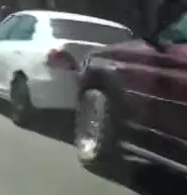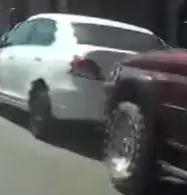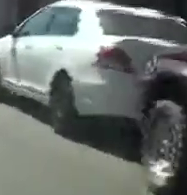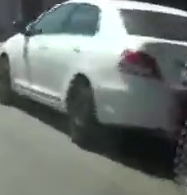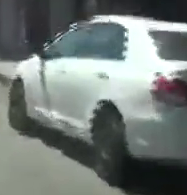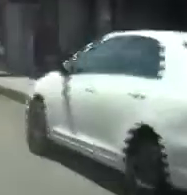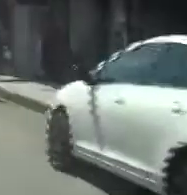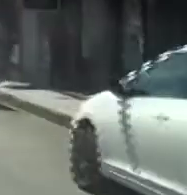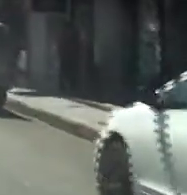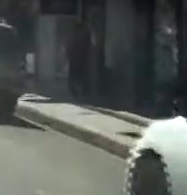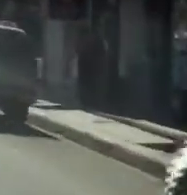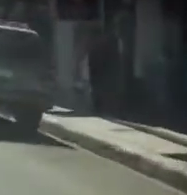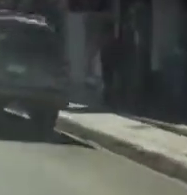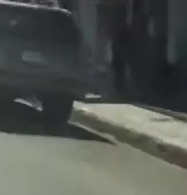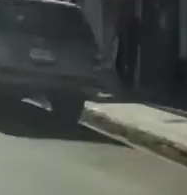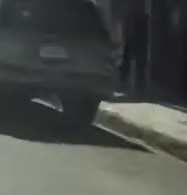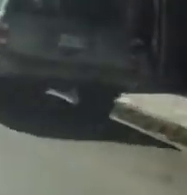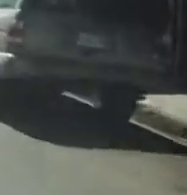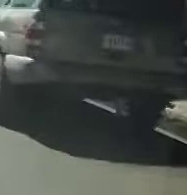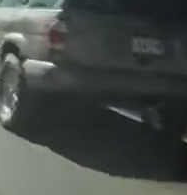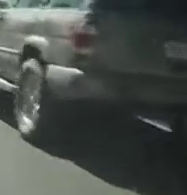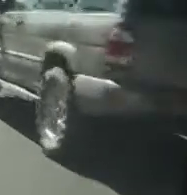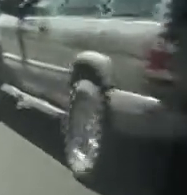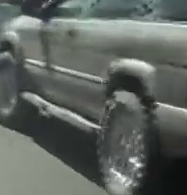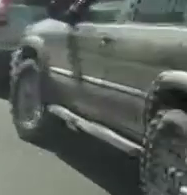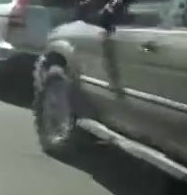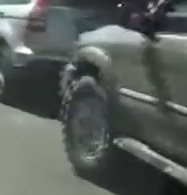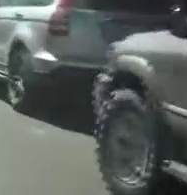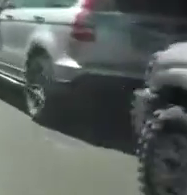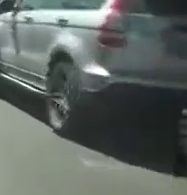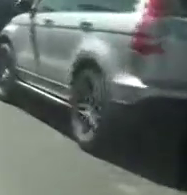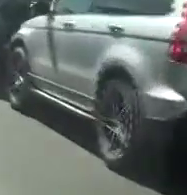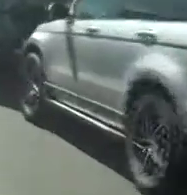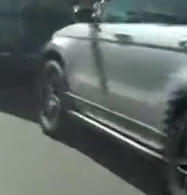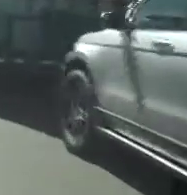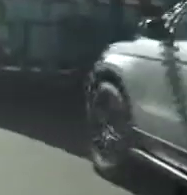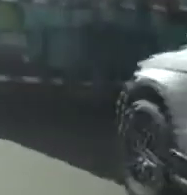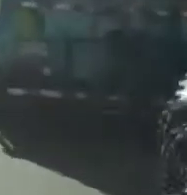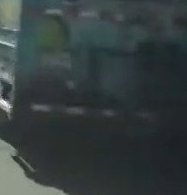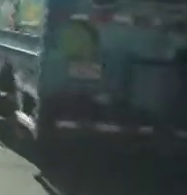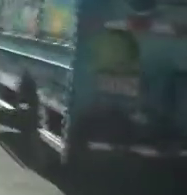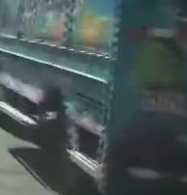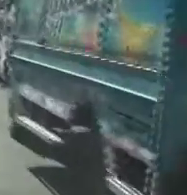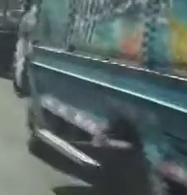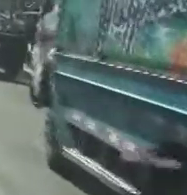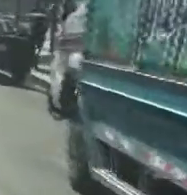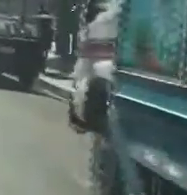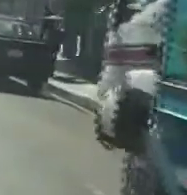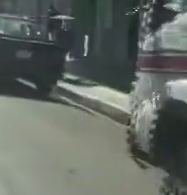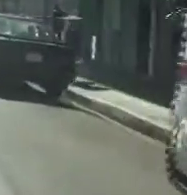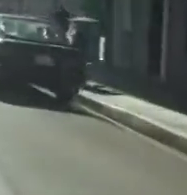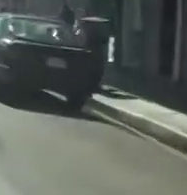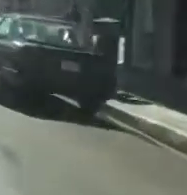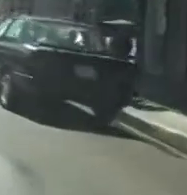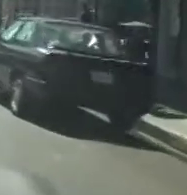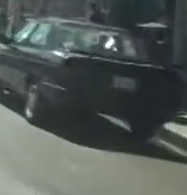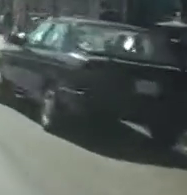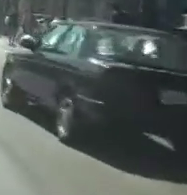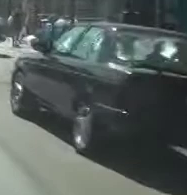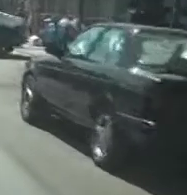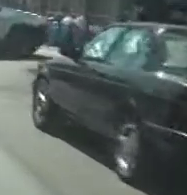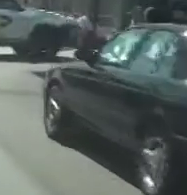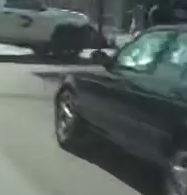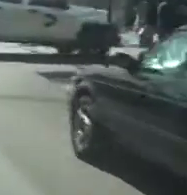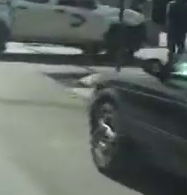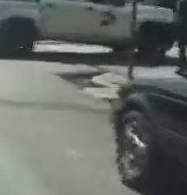dos meses de lucha, otras pareciera seguir por ese camino en los próximos días. Desde el Ministerio de Salud hicieron el